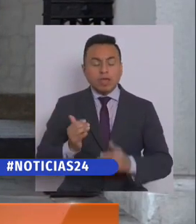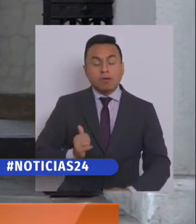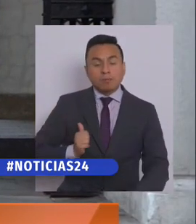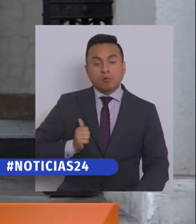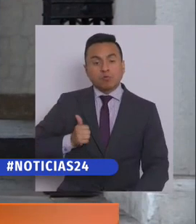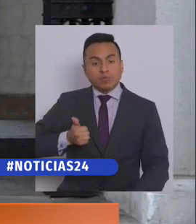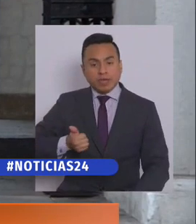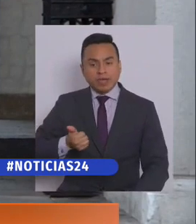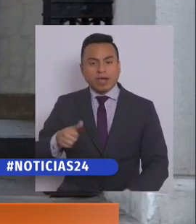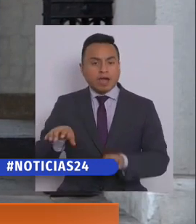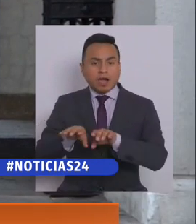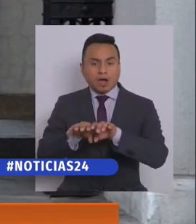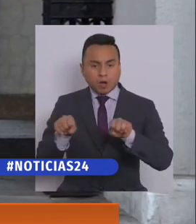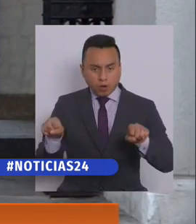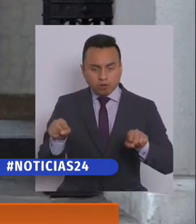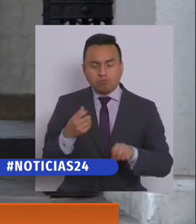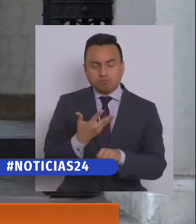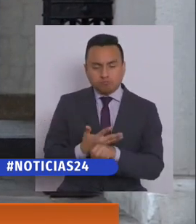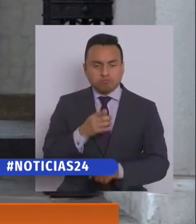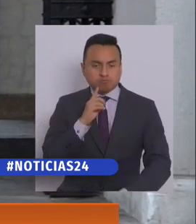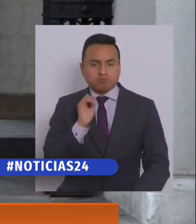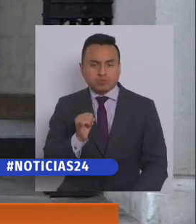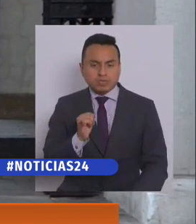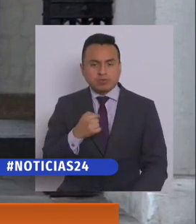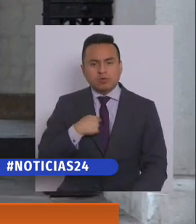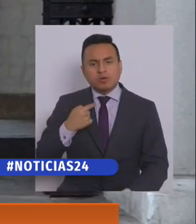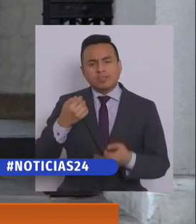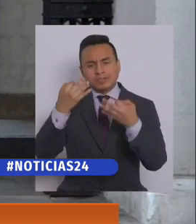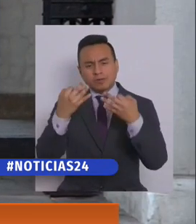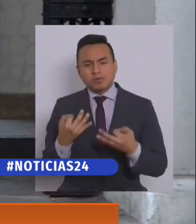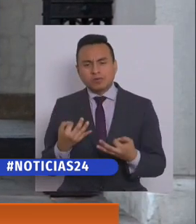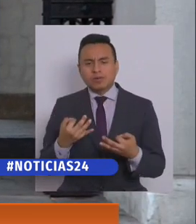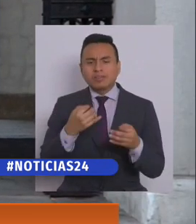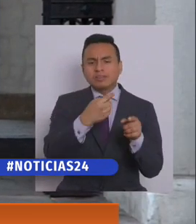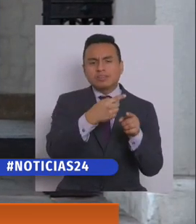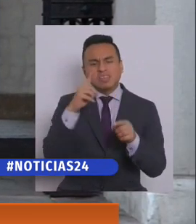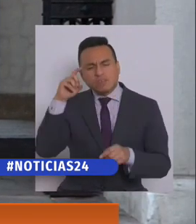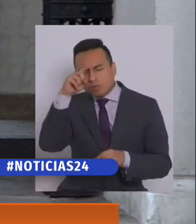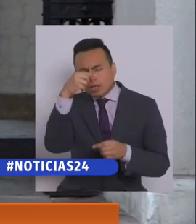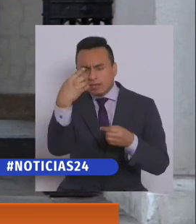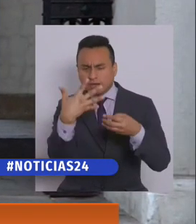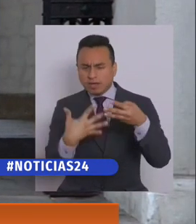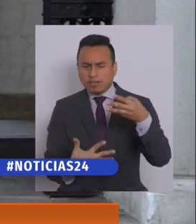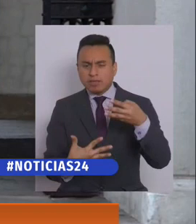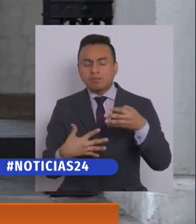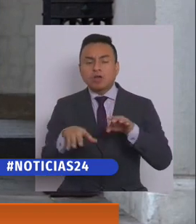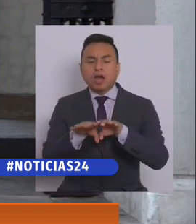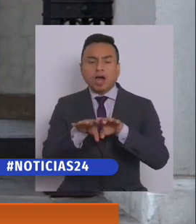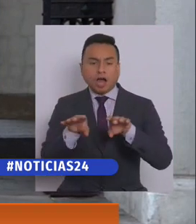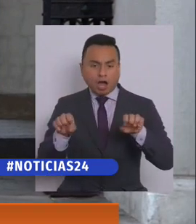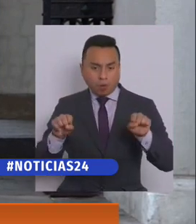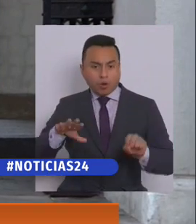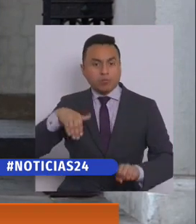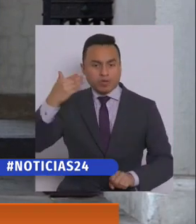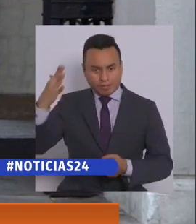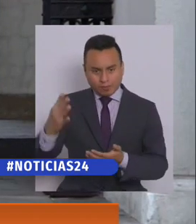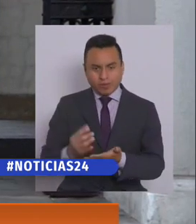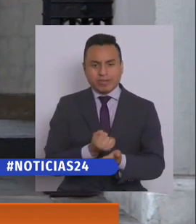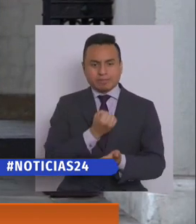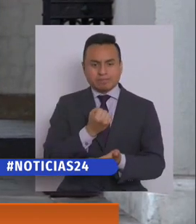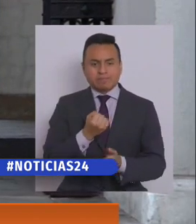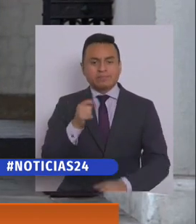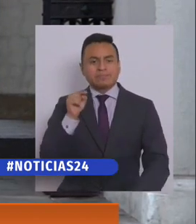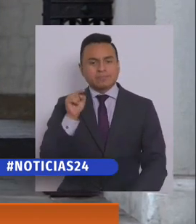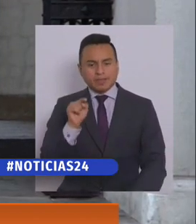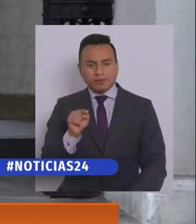voluntad de llegar a un acuerdo está presente y estoy seguro que, a pesar de todas las dificultades, ese acuerdo se va a lograr y es